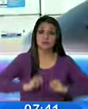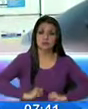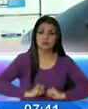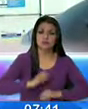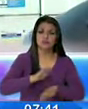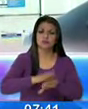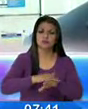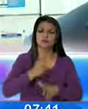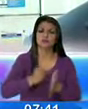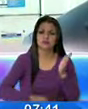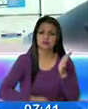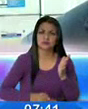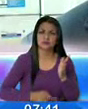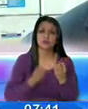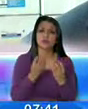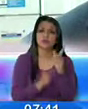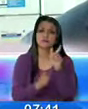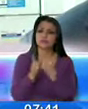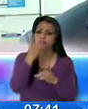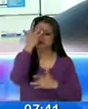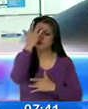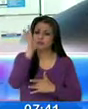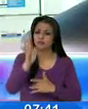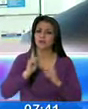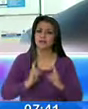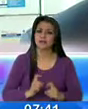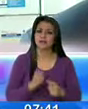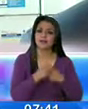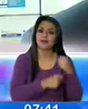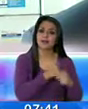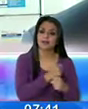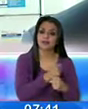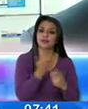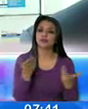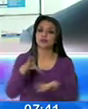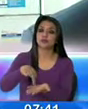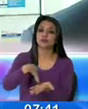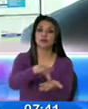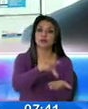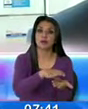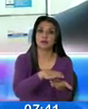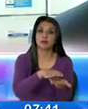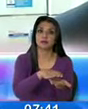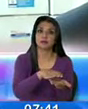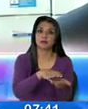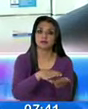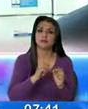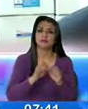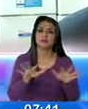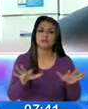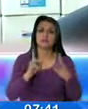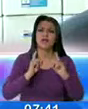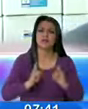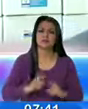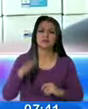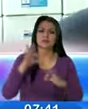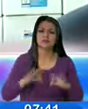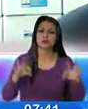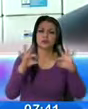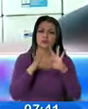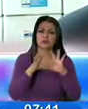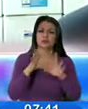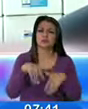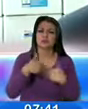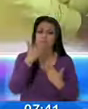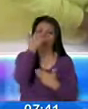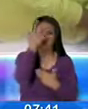qué? De saber cuántas personas tienen cáncer, en qué edades, en qué ciudades, cuál es la prevalencia del cáncer, lo más importante, qué está generando en